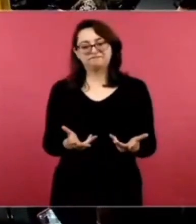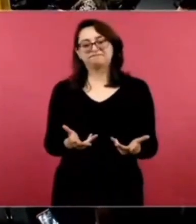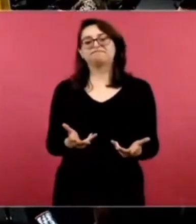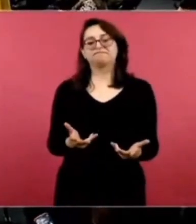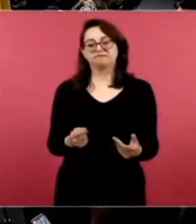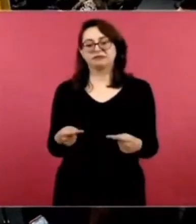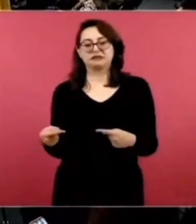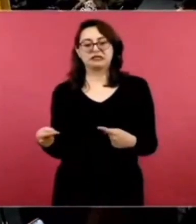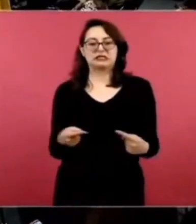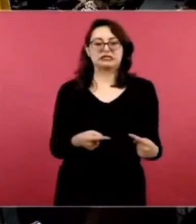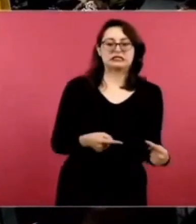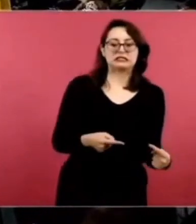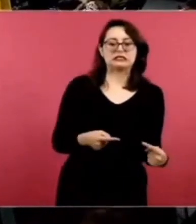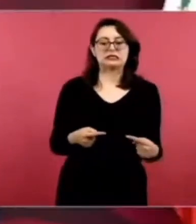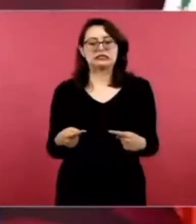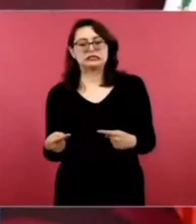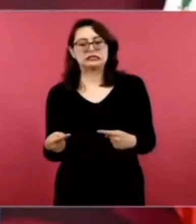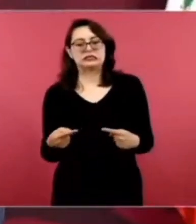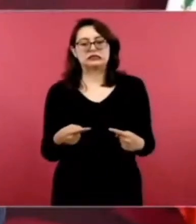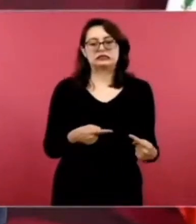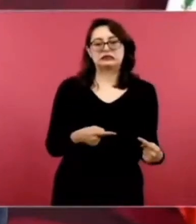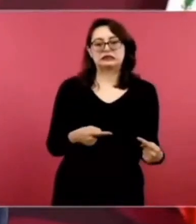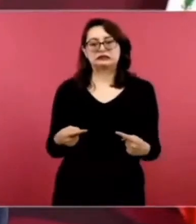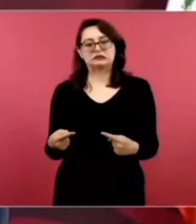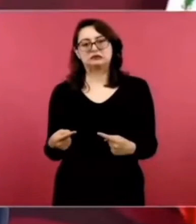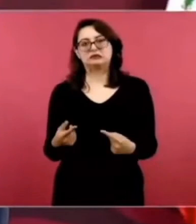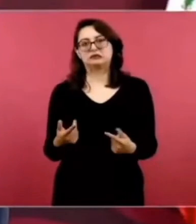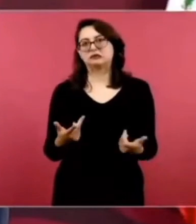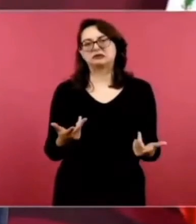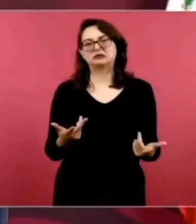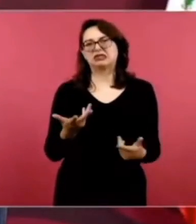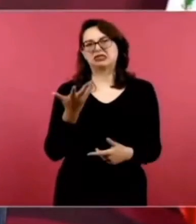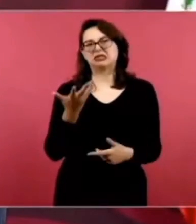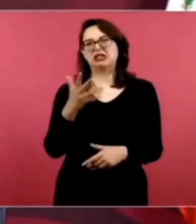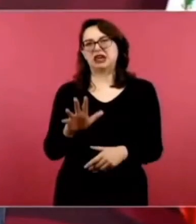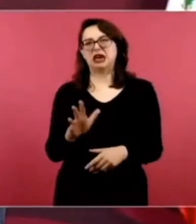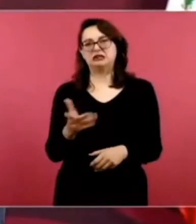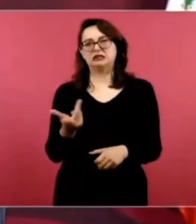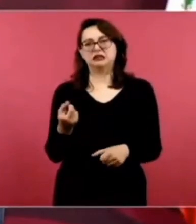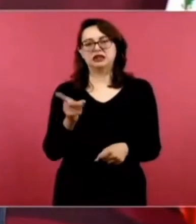situación delicada, como una semana, 10 días,